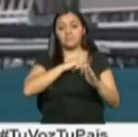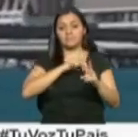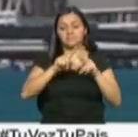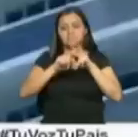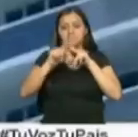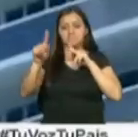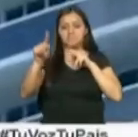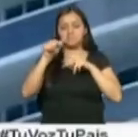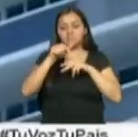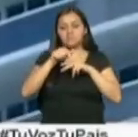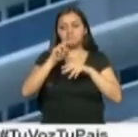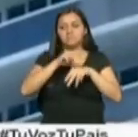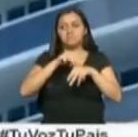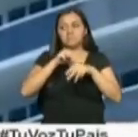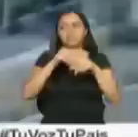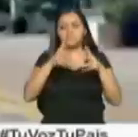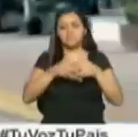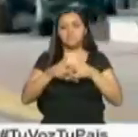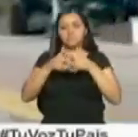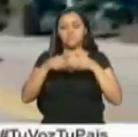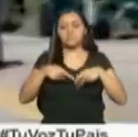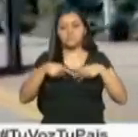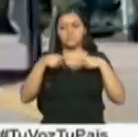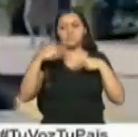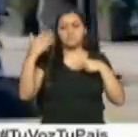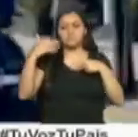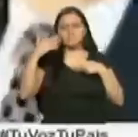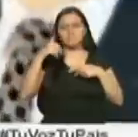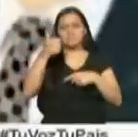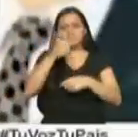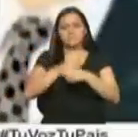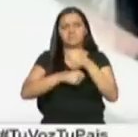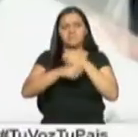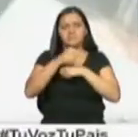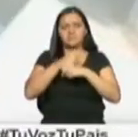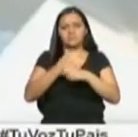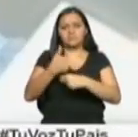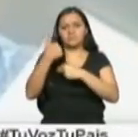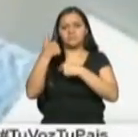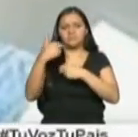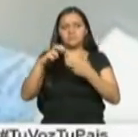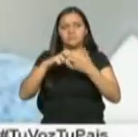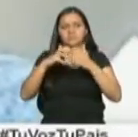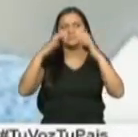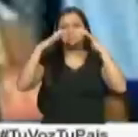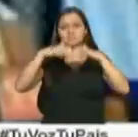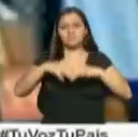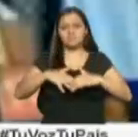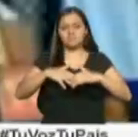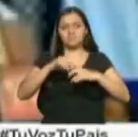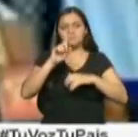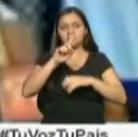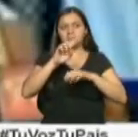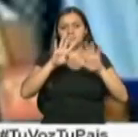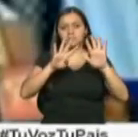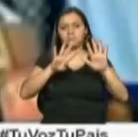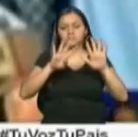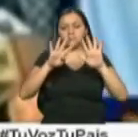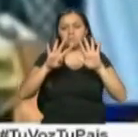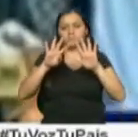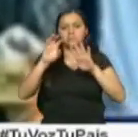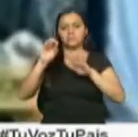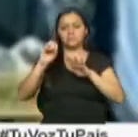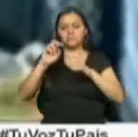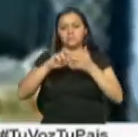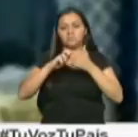encuentran prófugos en Miami, Estados Unidos, desde hace más de una década como responsables de la crisis financiera de los años 90 que llevó